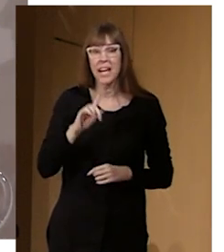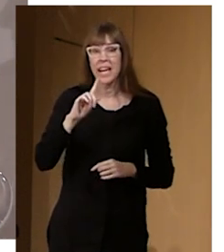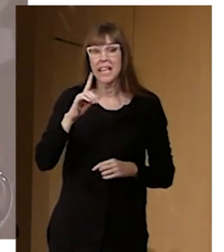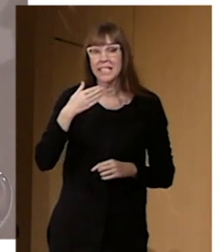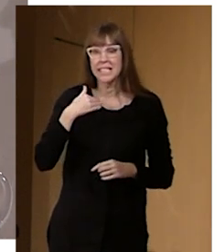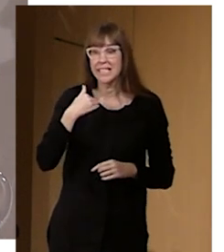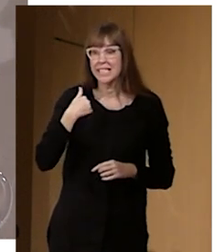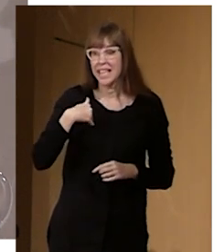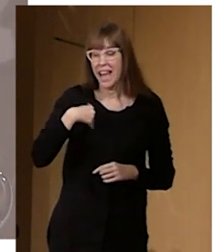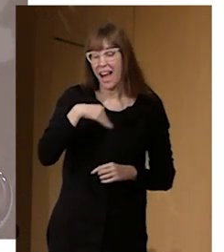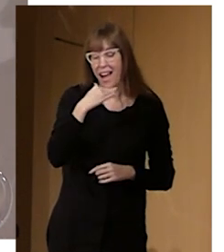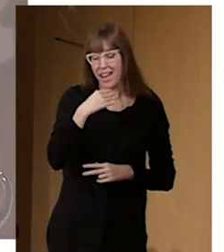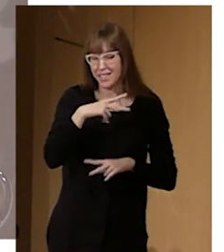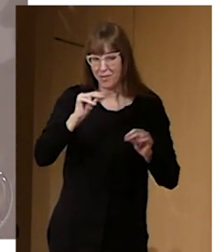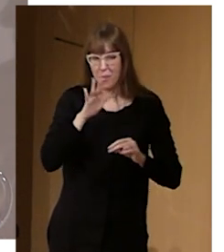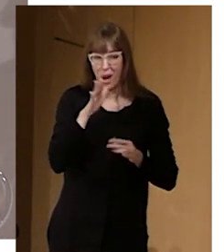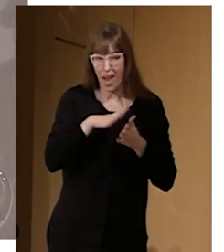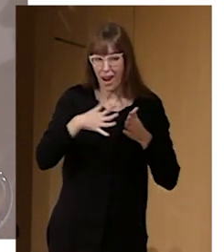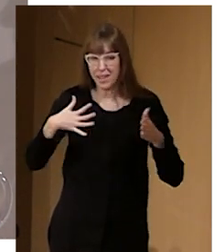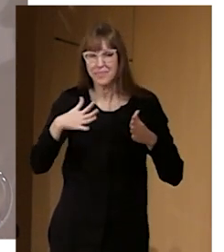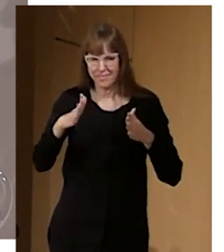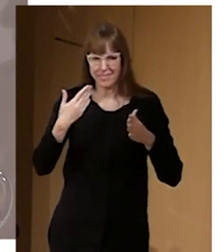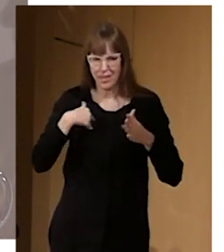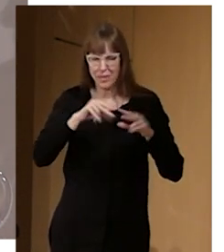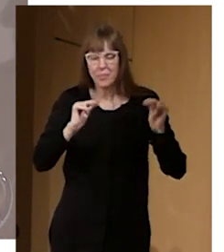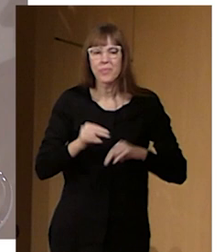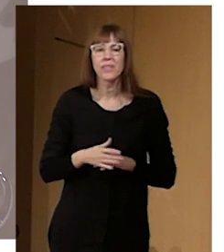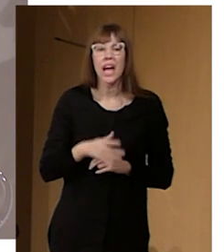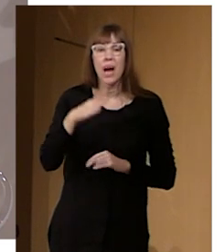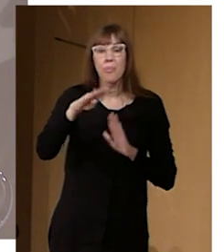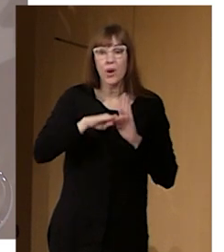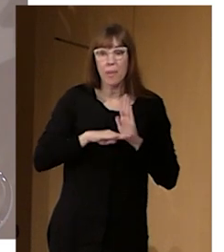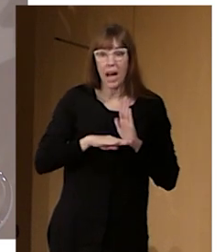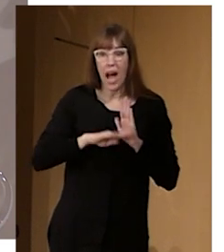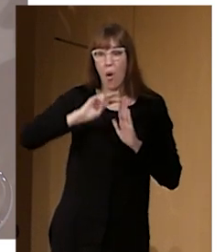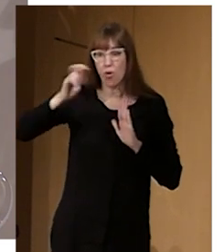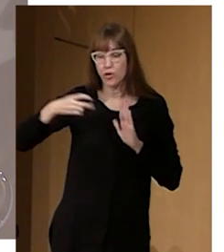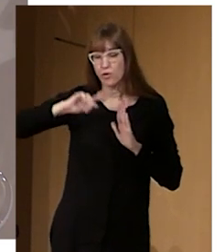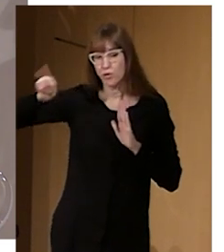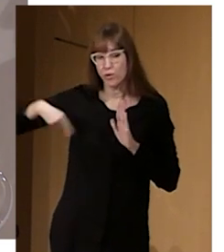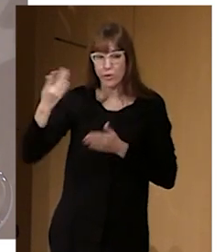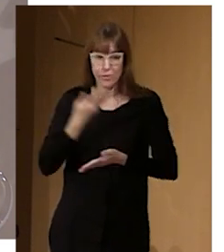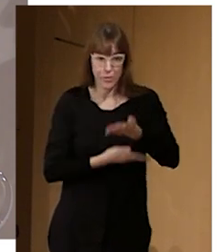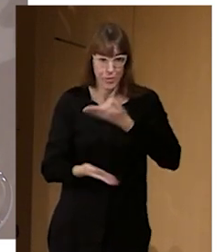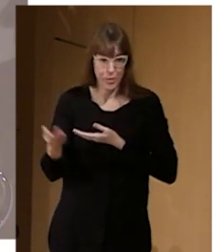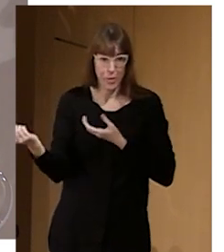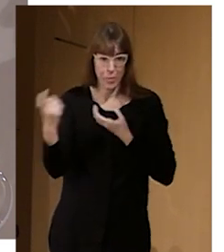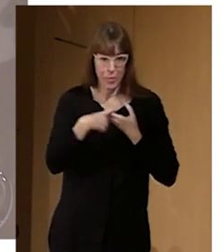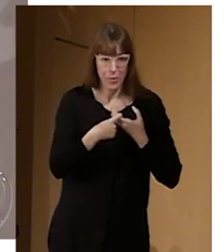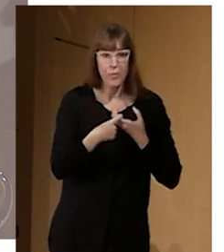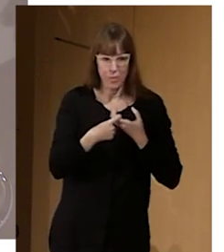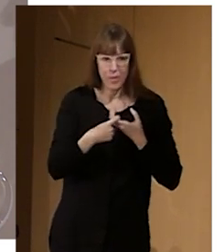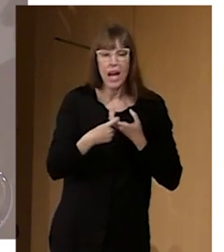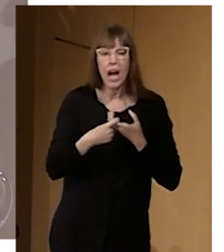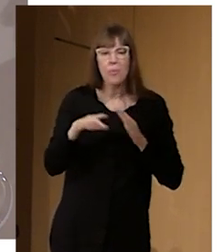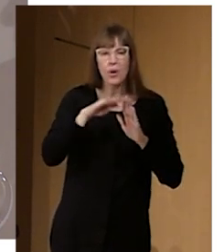estoy extendiendo un poquito pero ya acabo con una experiencia un programa en el que estamos colaborando estamos incluidos que es el programa Power